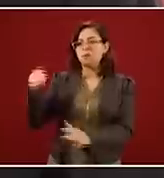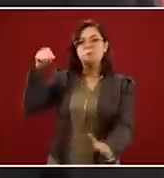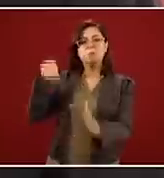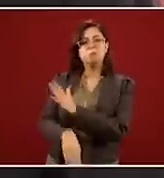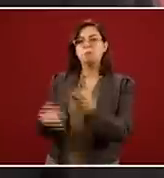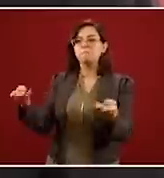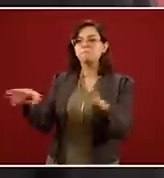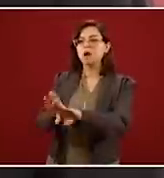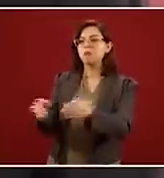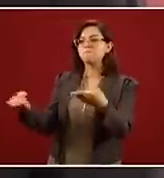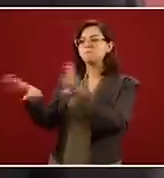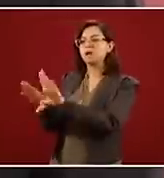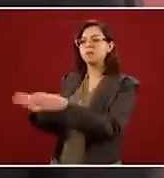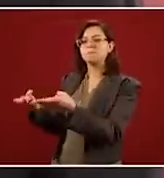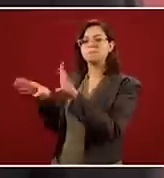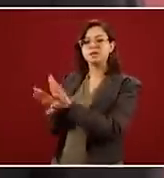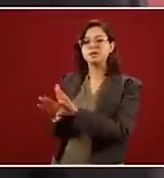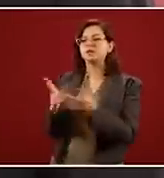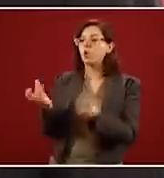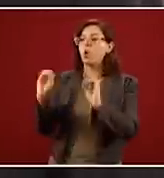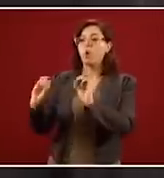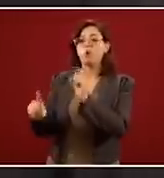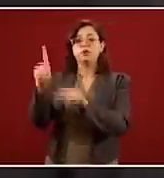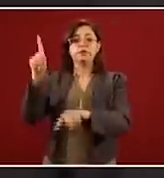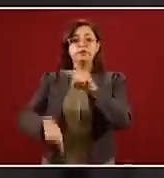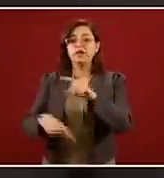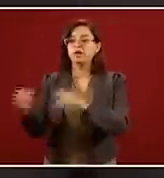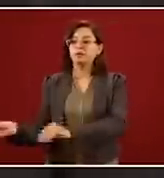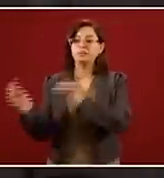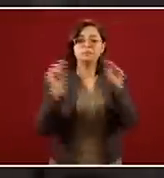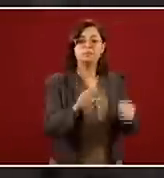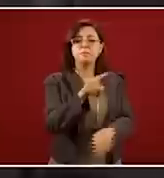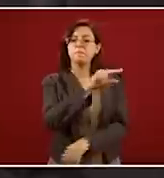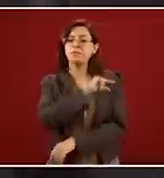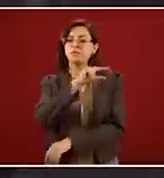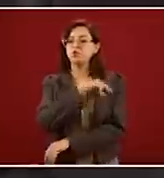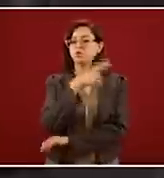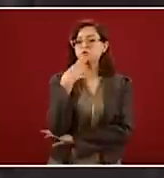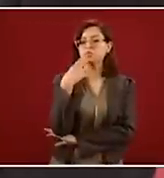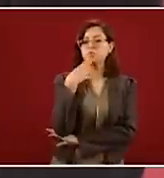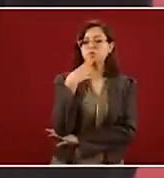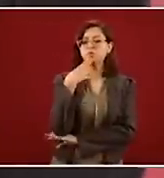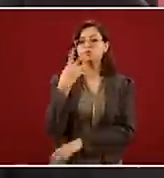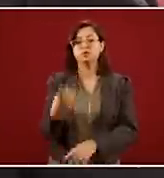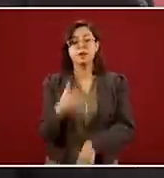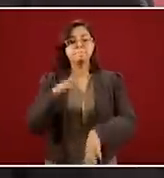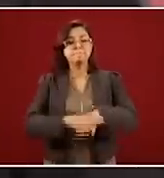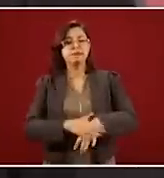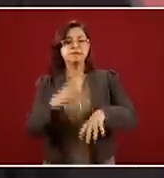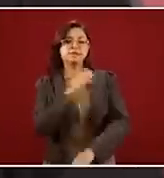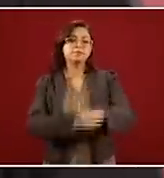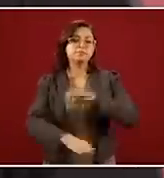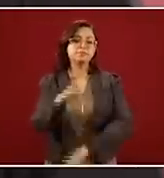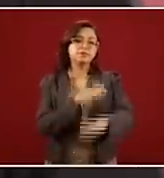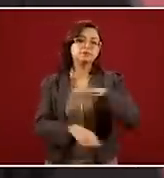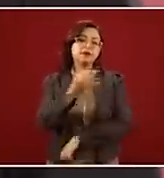Electricidad, a subutilizar las plantas de la Comisión Federal de Electricidad, y empezó a crecer